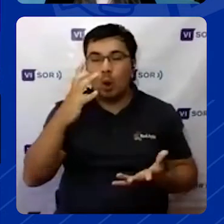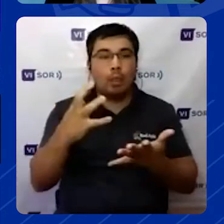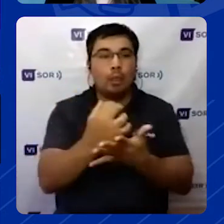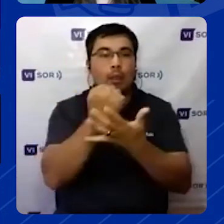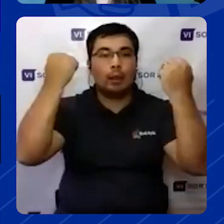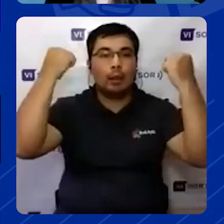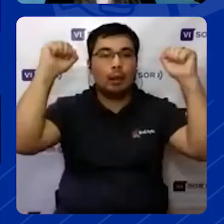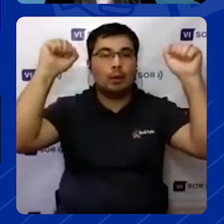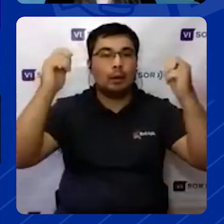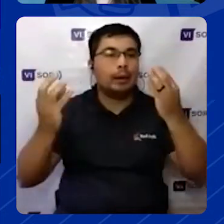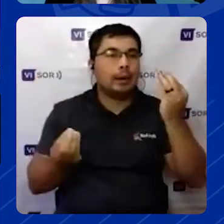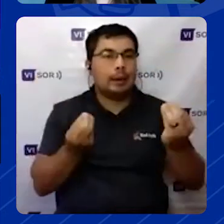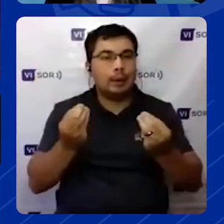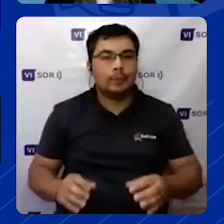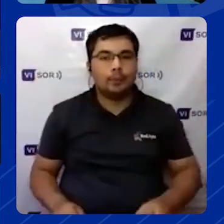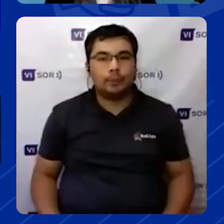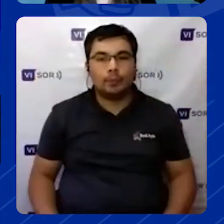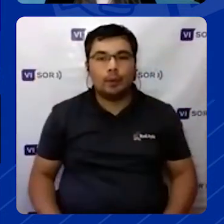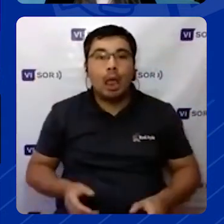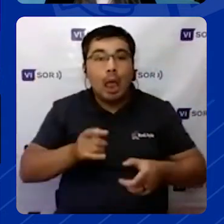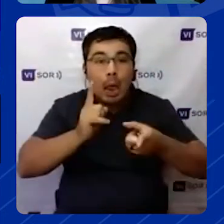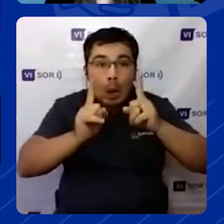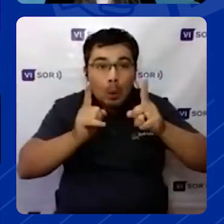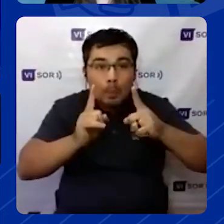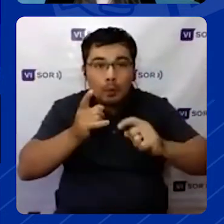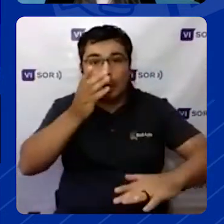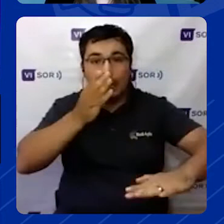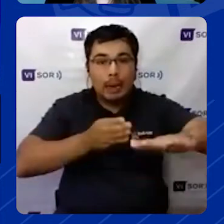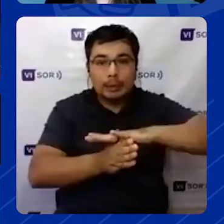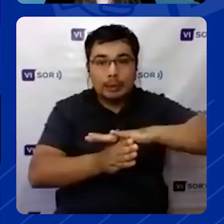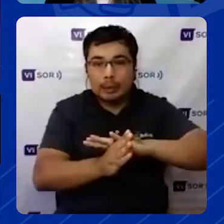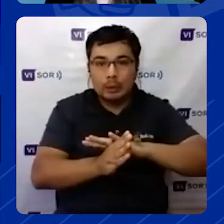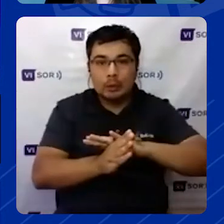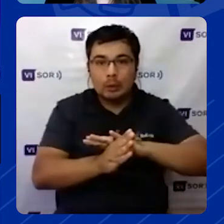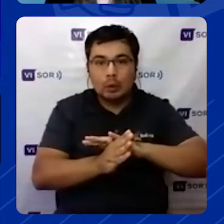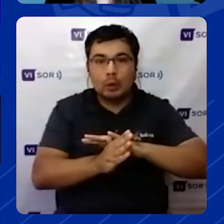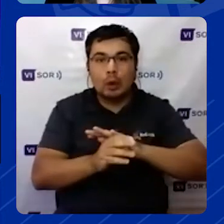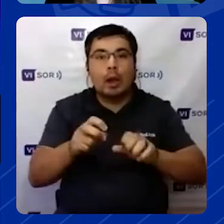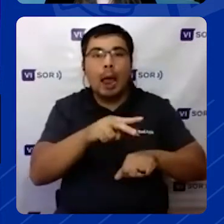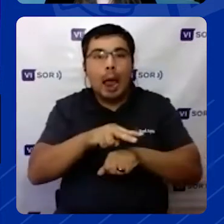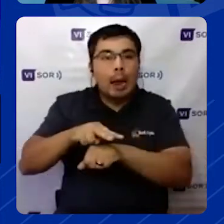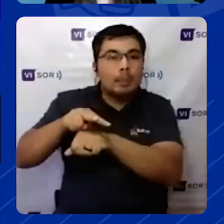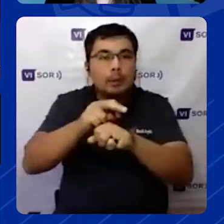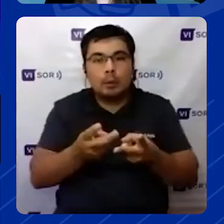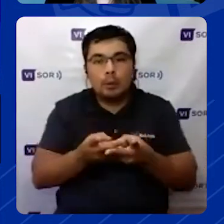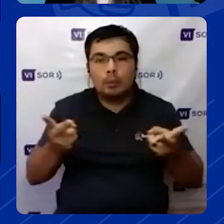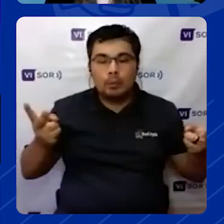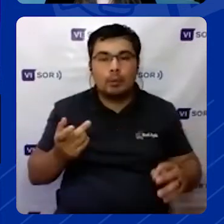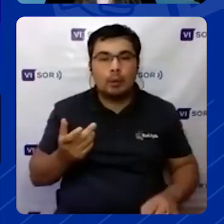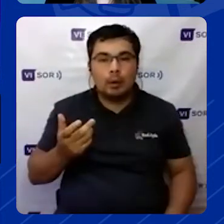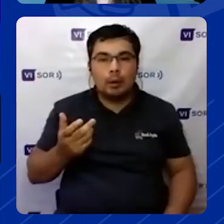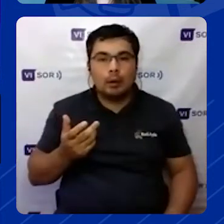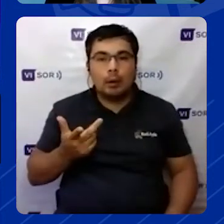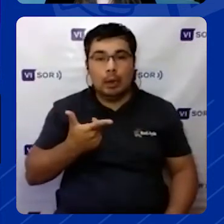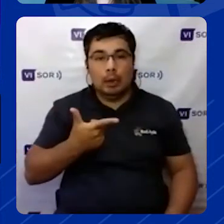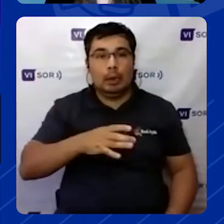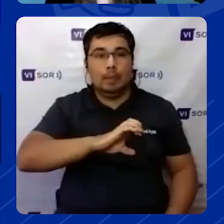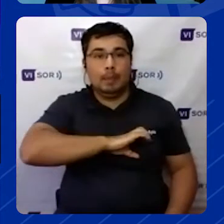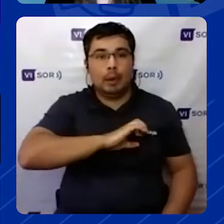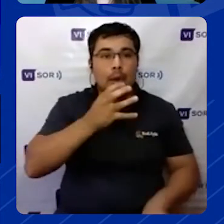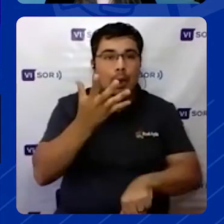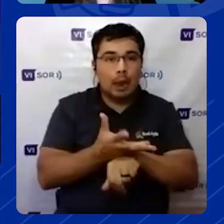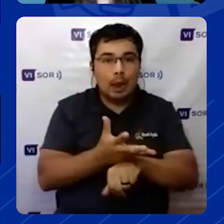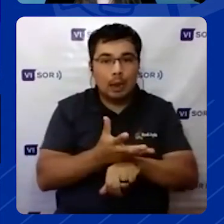sido los exámenes de acceso a la administración pública. En España existe una reserva de plazas para personas con